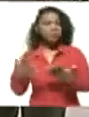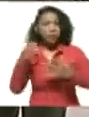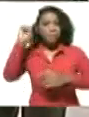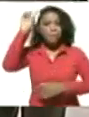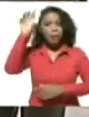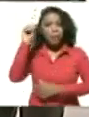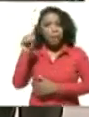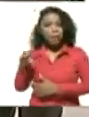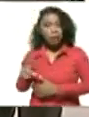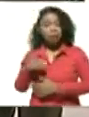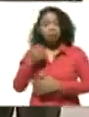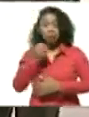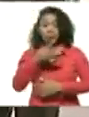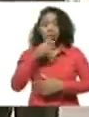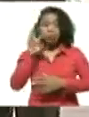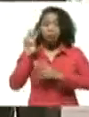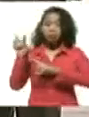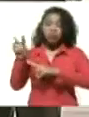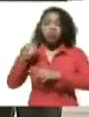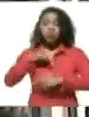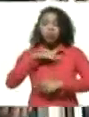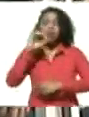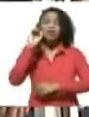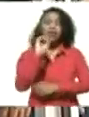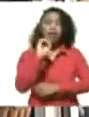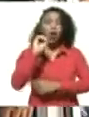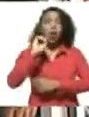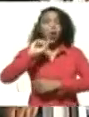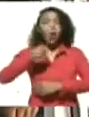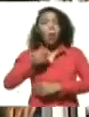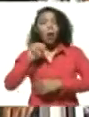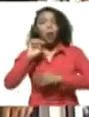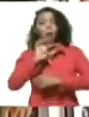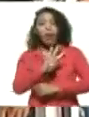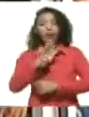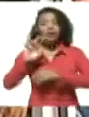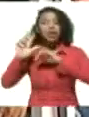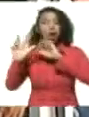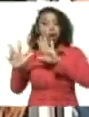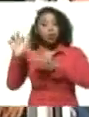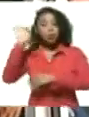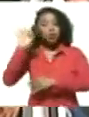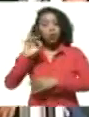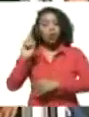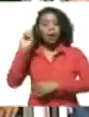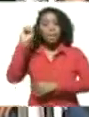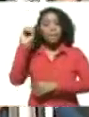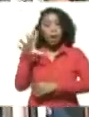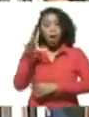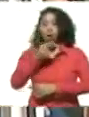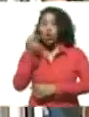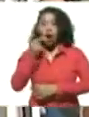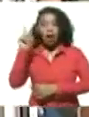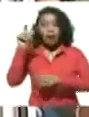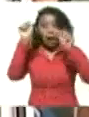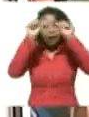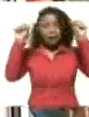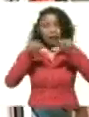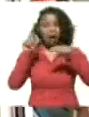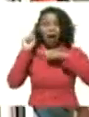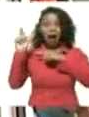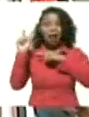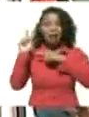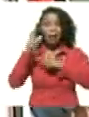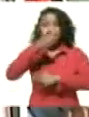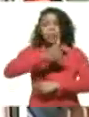y bueno estamos en un 0,48 por ciento de luz roja cuando se prende la luz roja en el sistema es que es